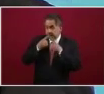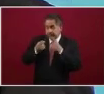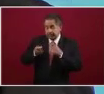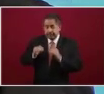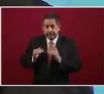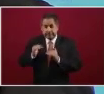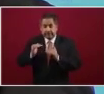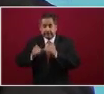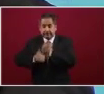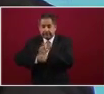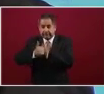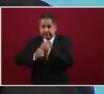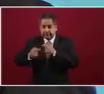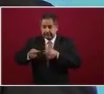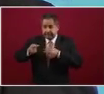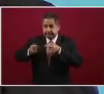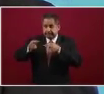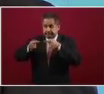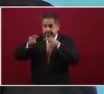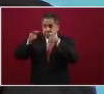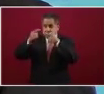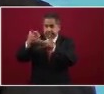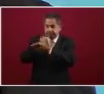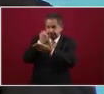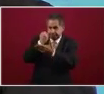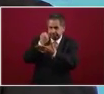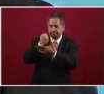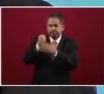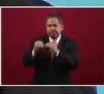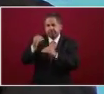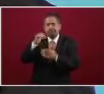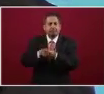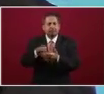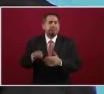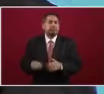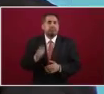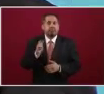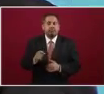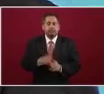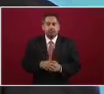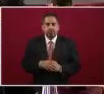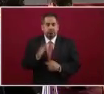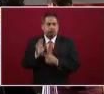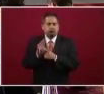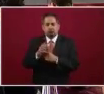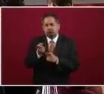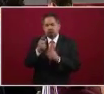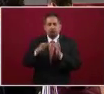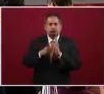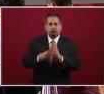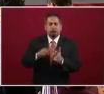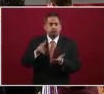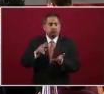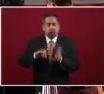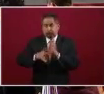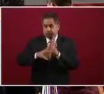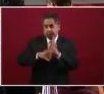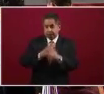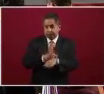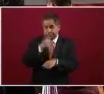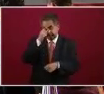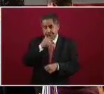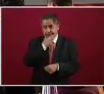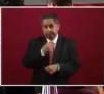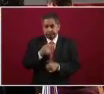casos interesante, en algunos casos con un sobrevalor. Por ejemplo, me gustaría citar algunos ejemplos. Un reloj para